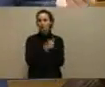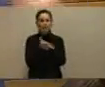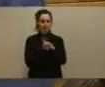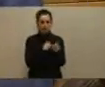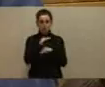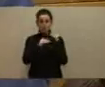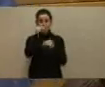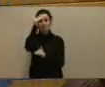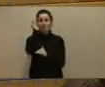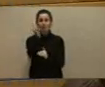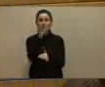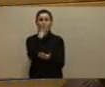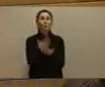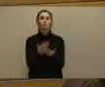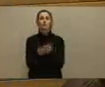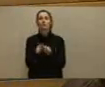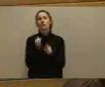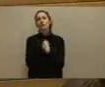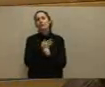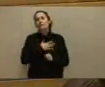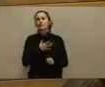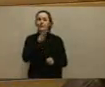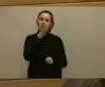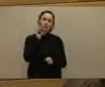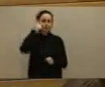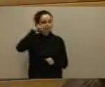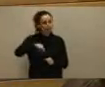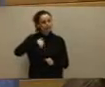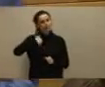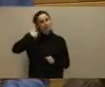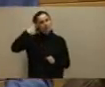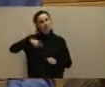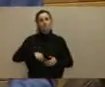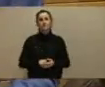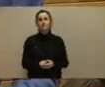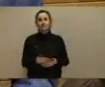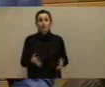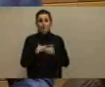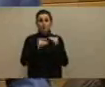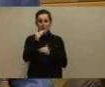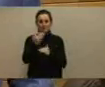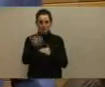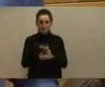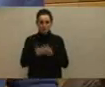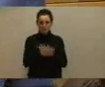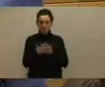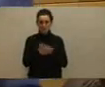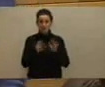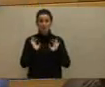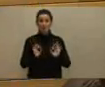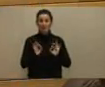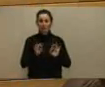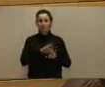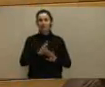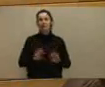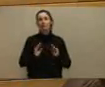encima de él, porque yo estoy justificando una actividad mía, de, oye, es que yo ya lo sabía, yo lo estoy haciendo porque ya lo sabía. Se refiere a un superior. Entonces, yo creo que en ese momento es donde el